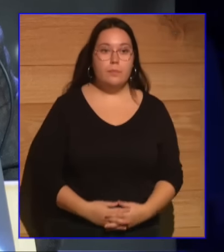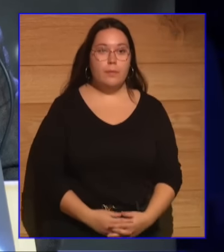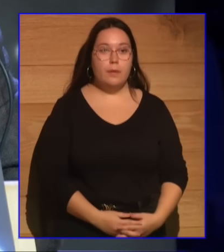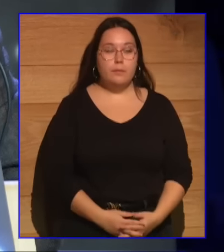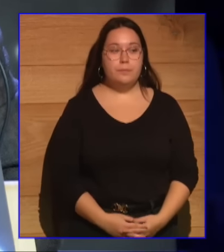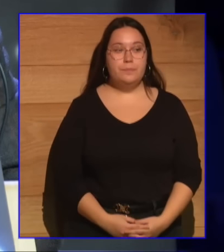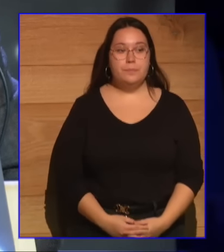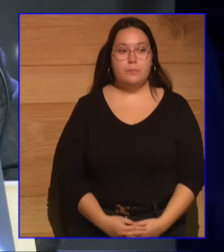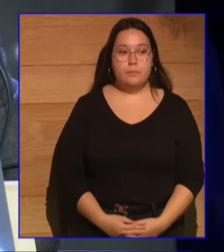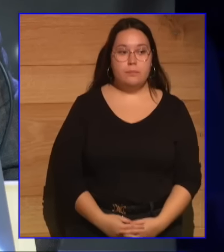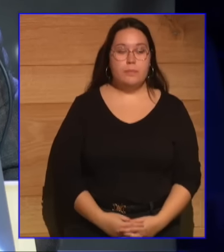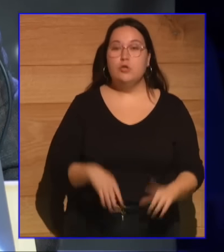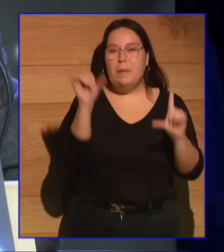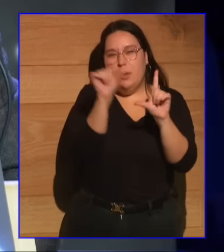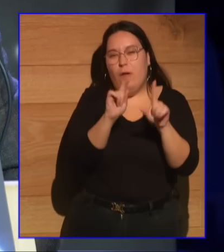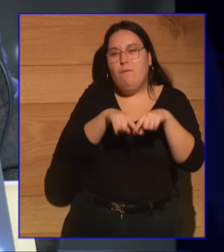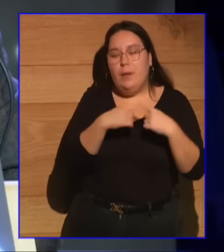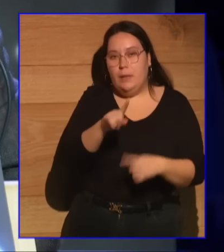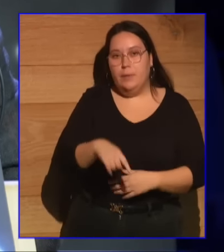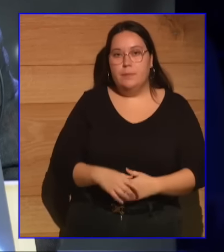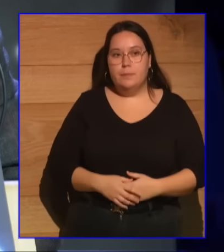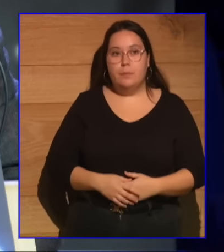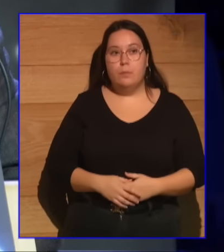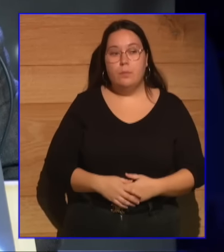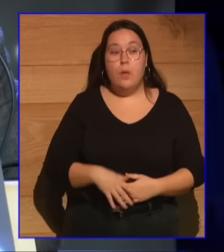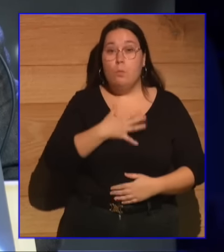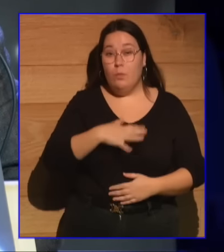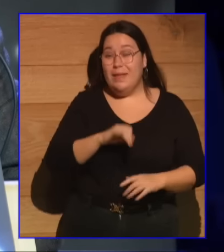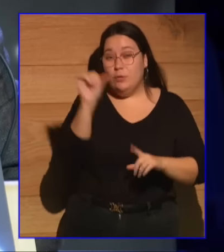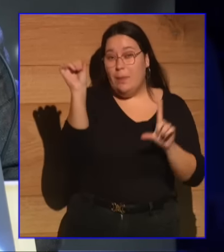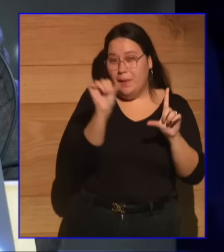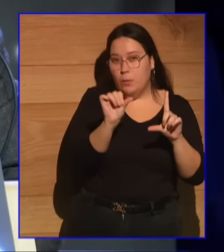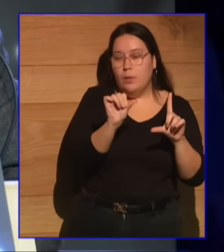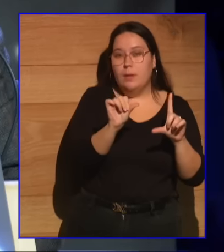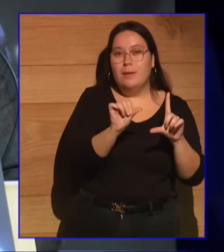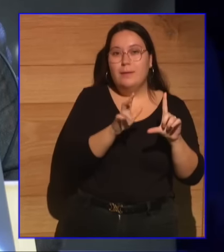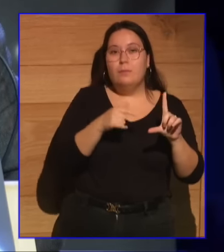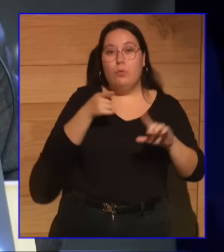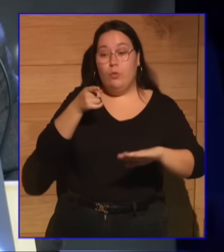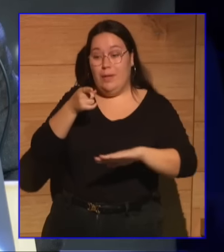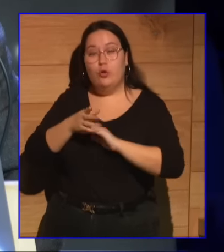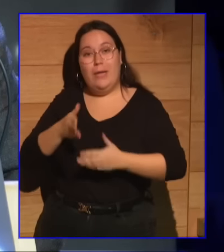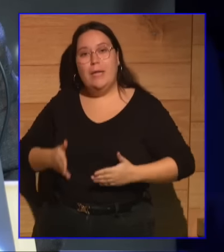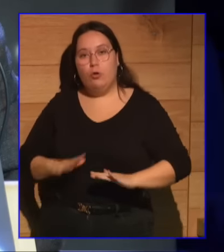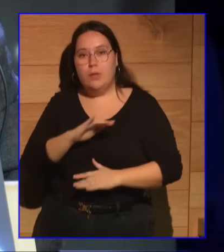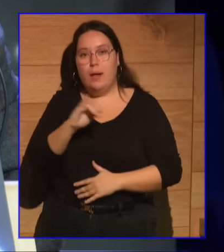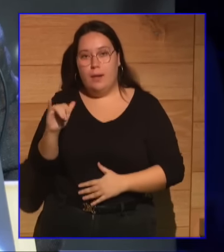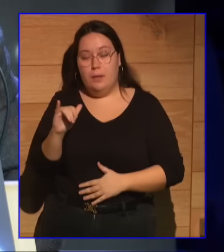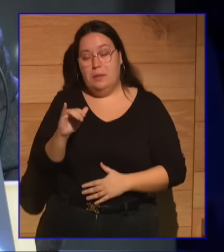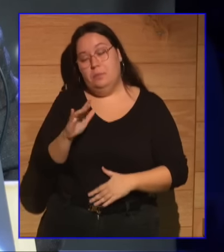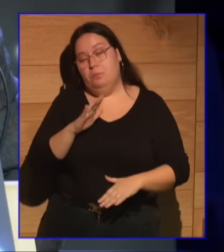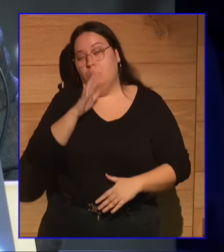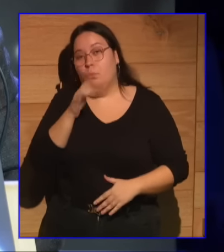No tanto en otras cosas, es una película mucho más familiar, Jurassic Park. Probablemente es una película hecha por un director que tiene hijos, por decirlo de alguna